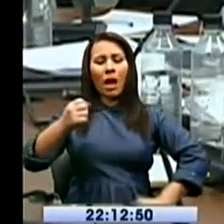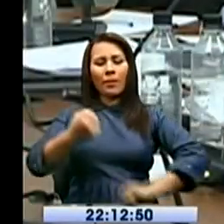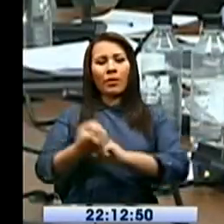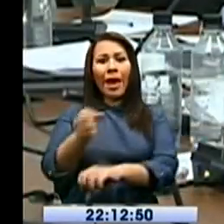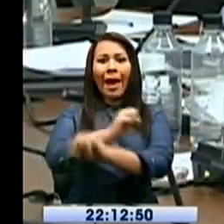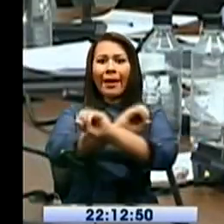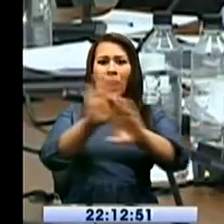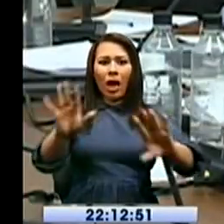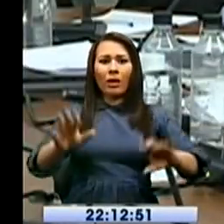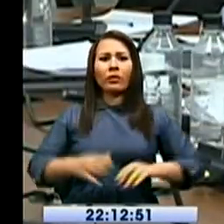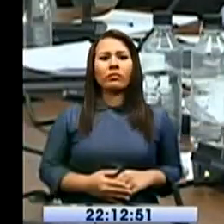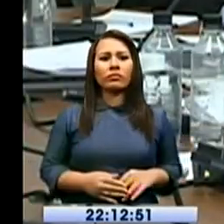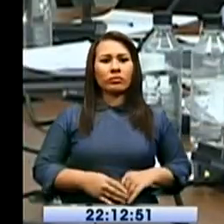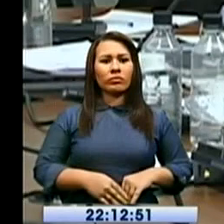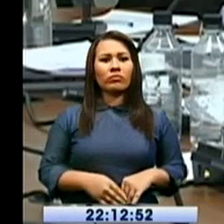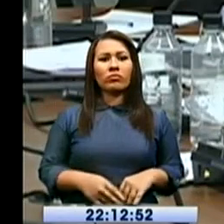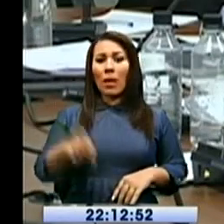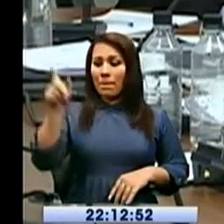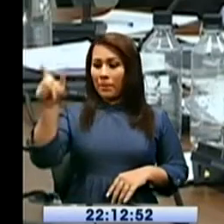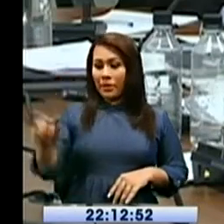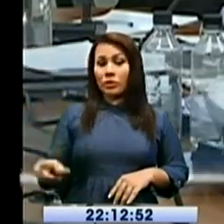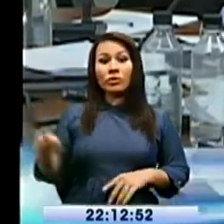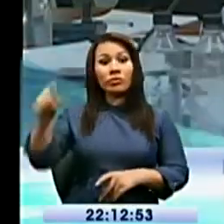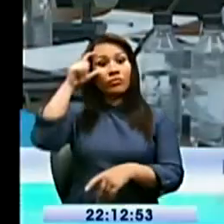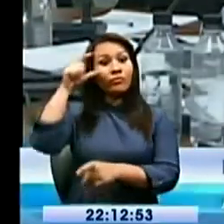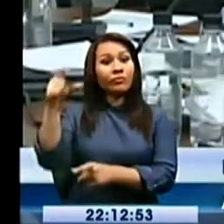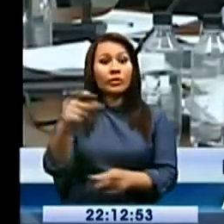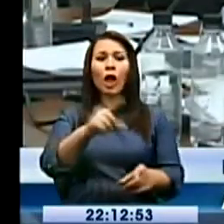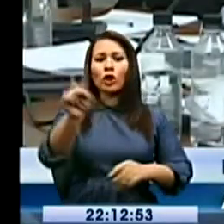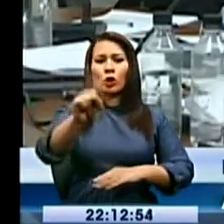absoluta claridad deslinda una de las